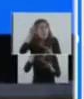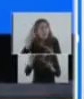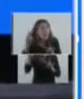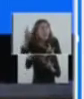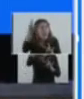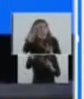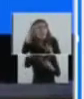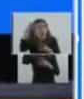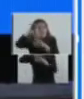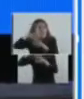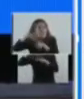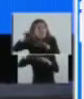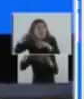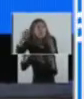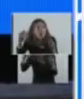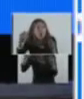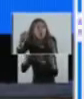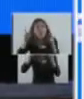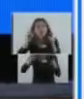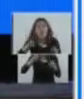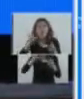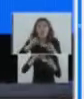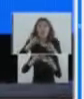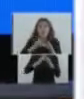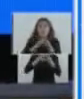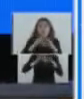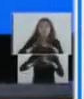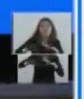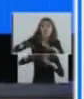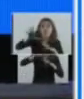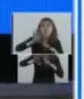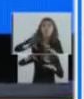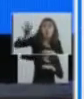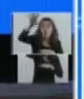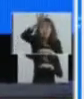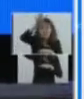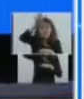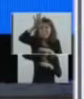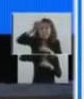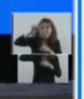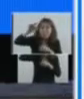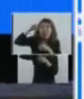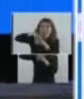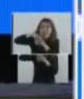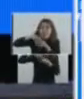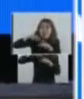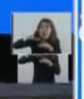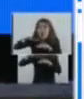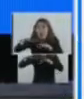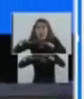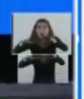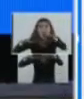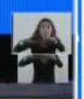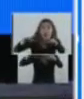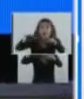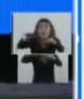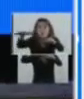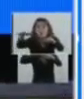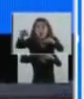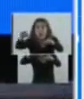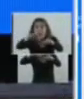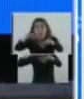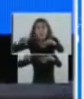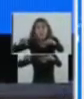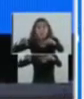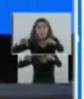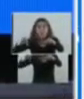de que todo el mundo debería pensar igual. Y déjame decirte algo, y te devuelvo la palabra, que esto tiene un